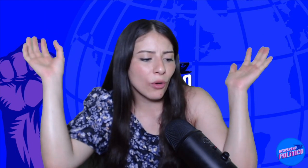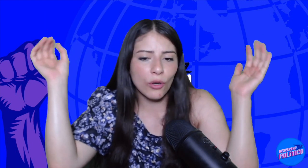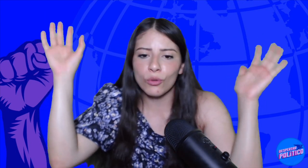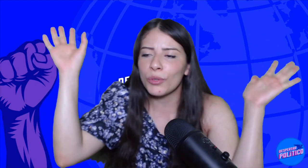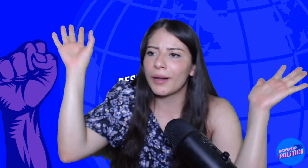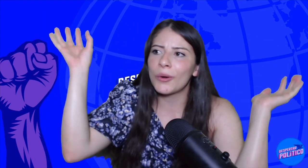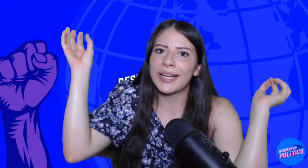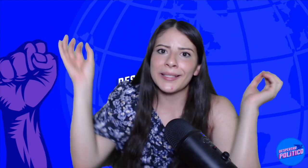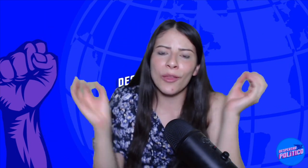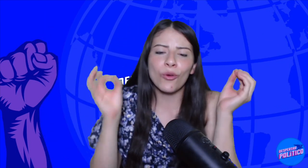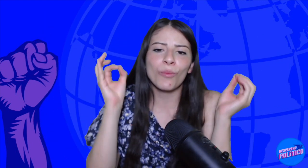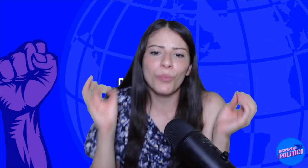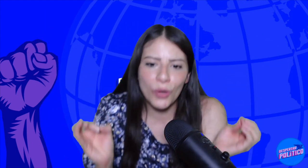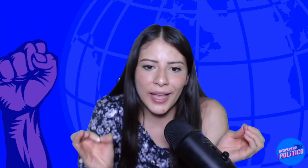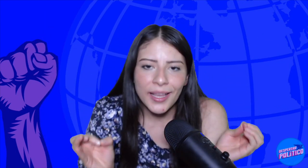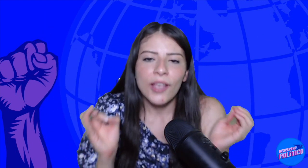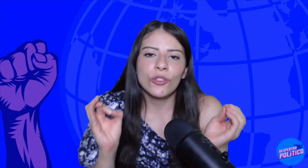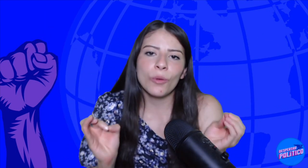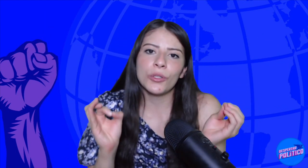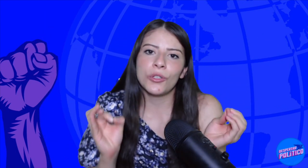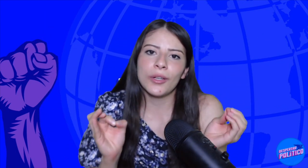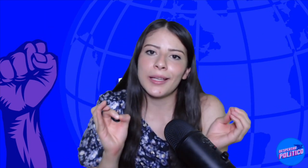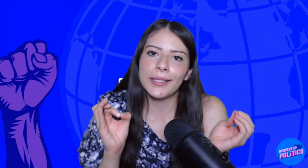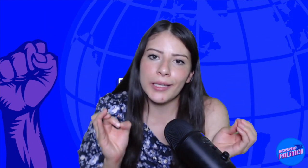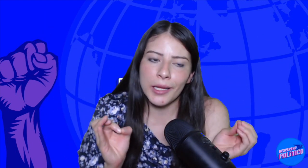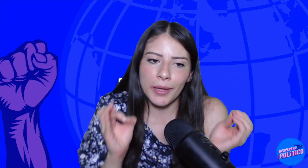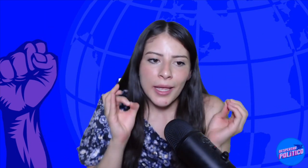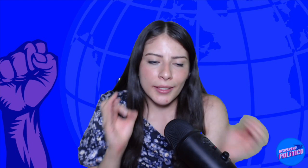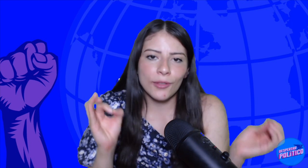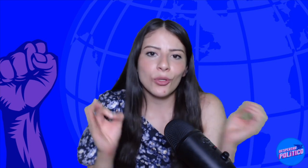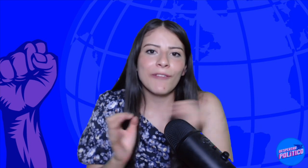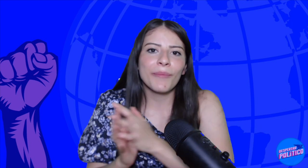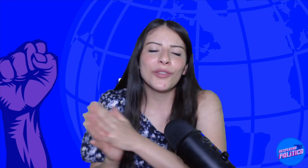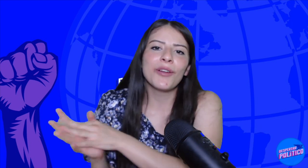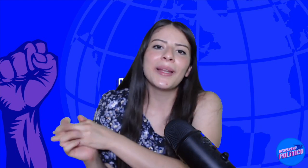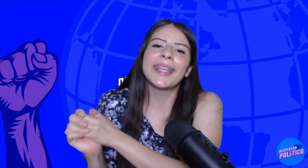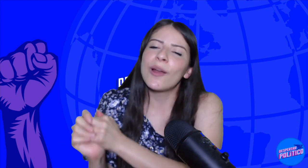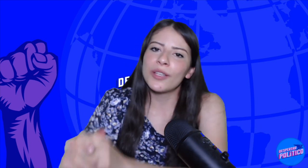dinero, ¿no?, de los grupos del crimen organizado con puras suposiciones. Es increíble. Si les gustó la